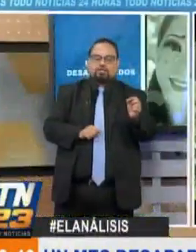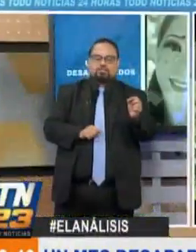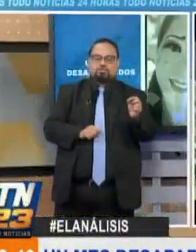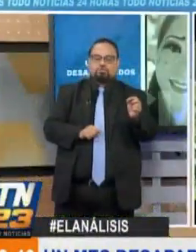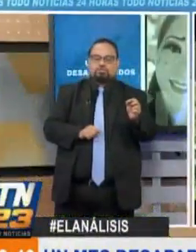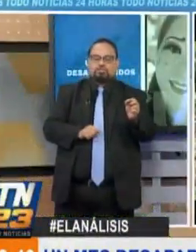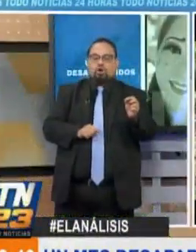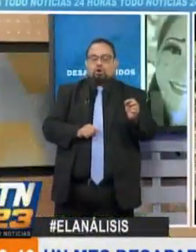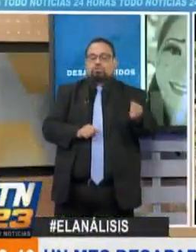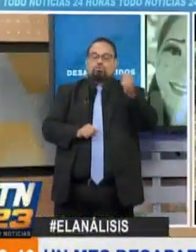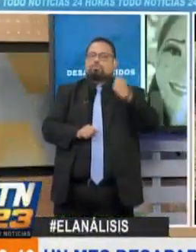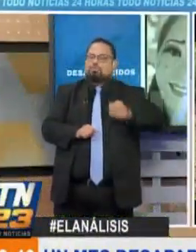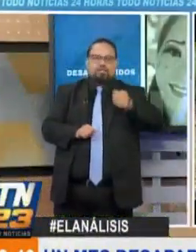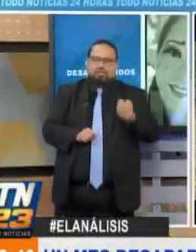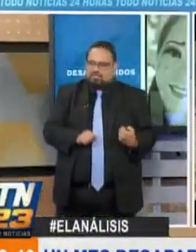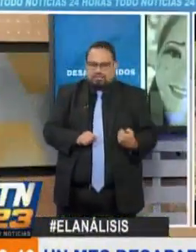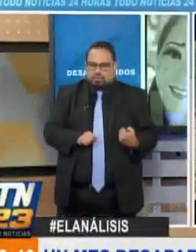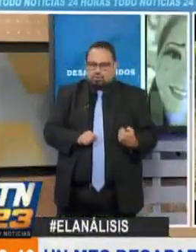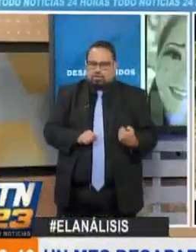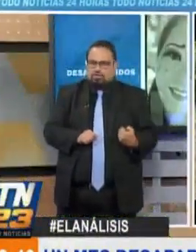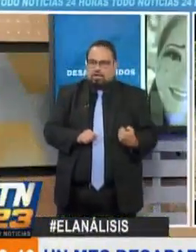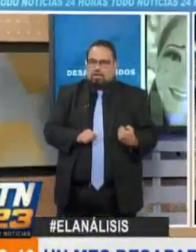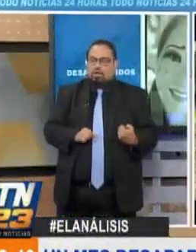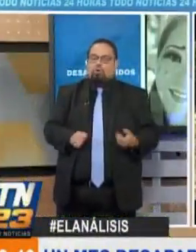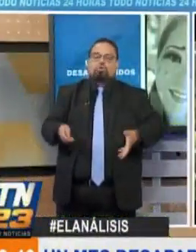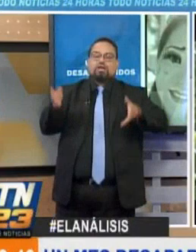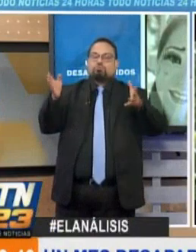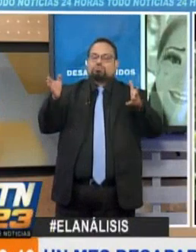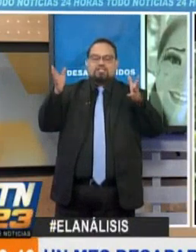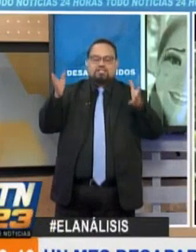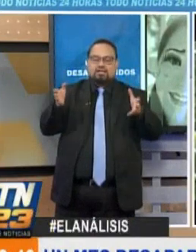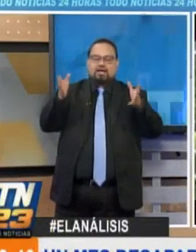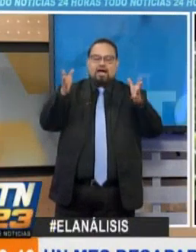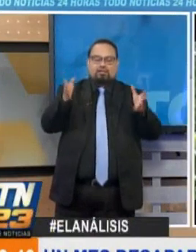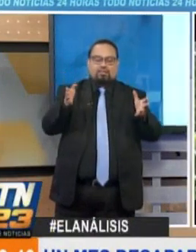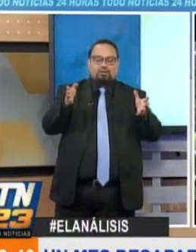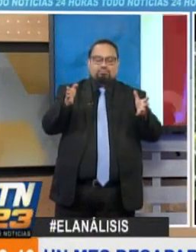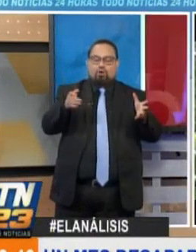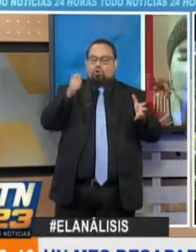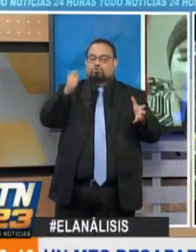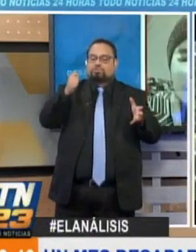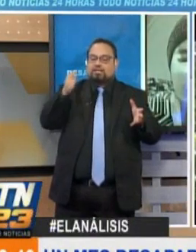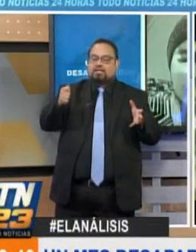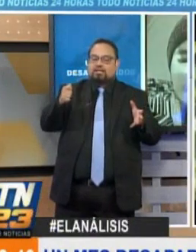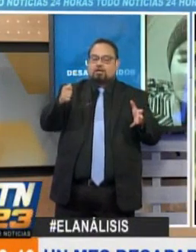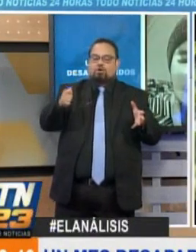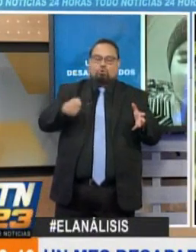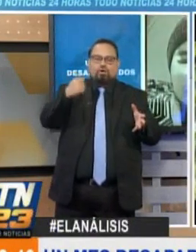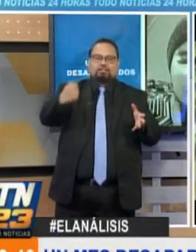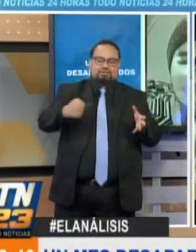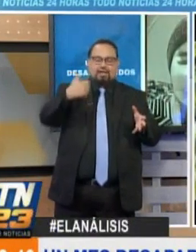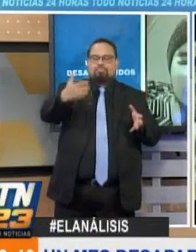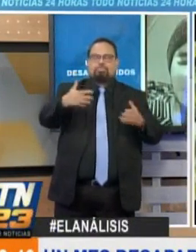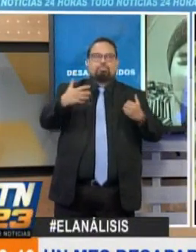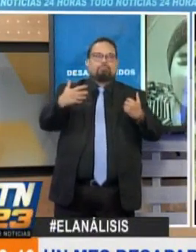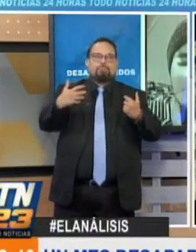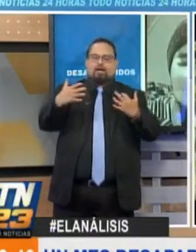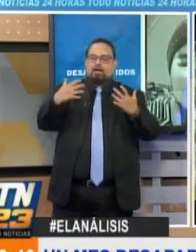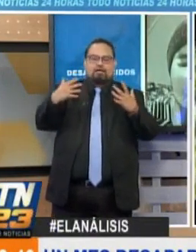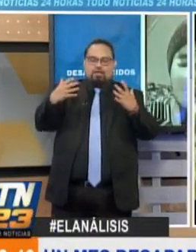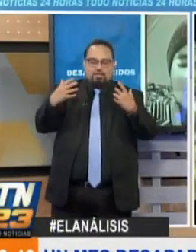correctas y entonces o se contamina el escenario criminal o ya no se llega a tiempo a conseguir con ese